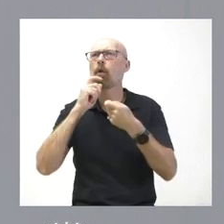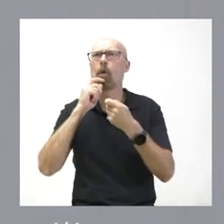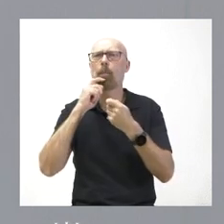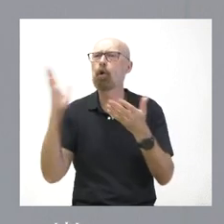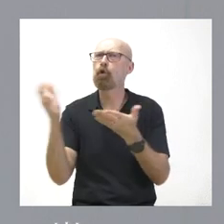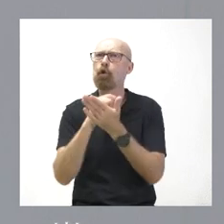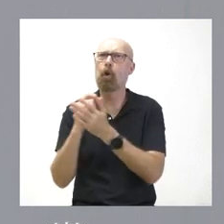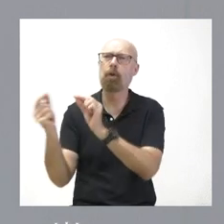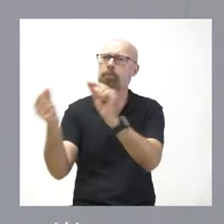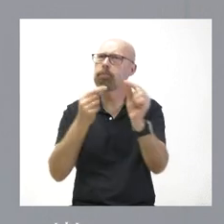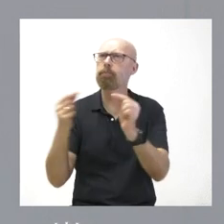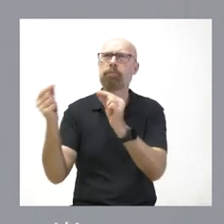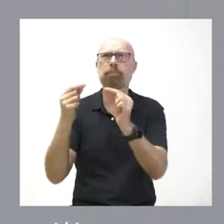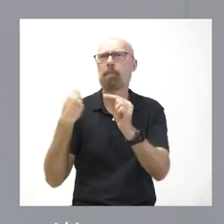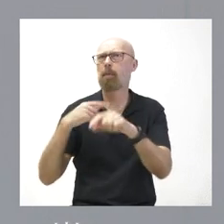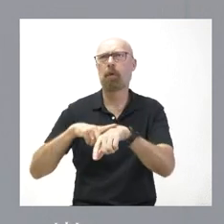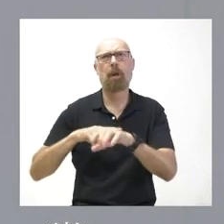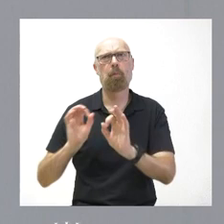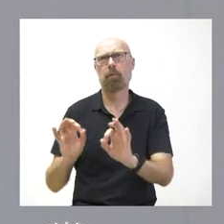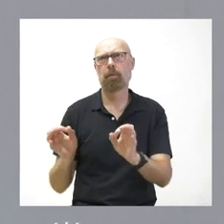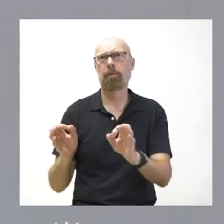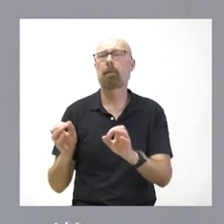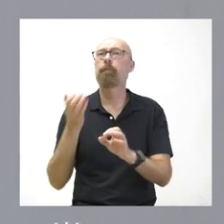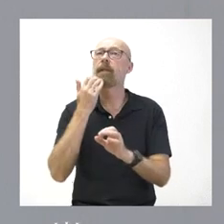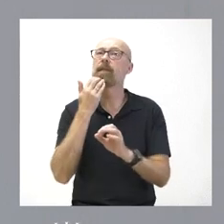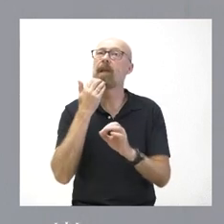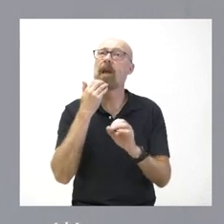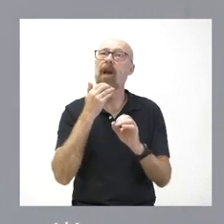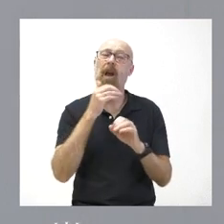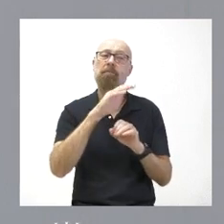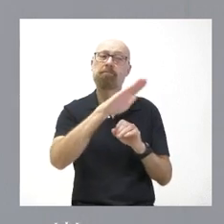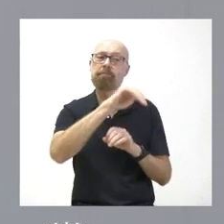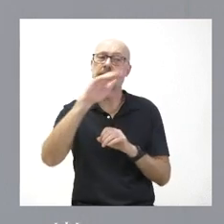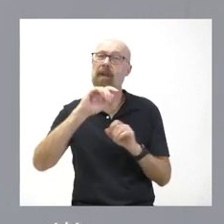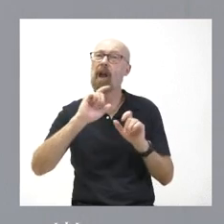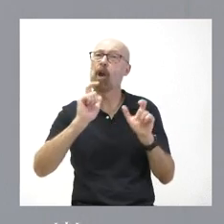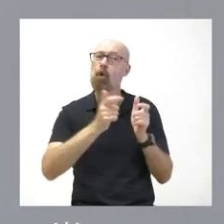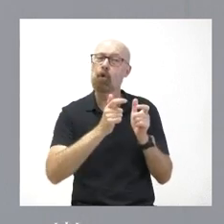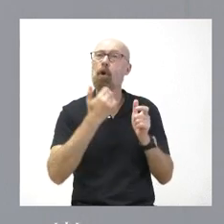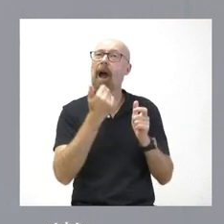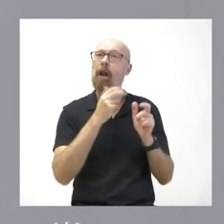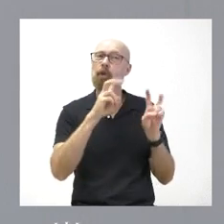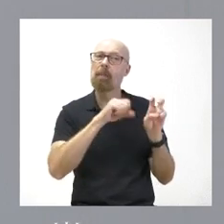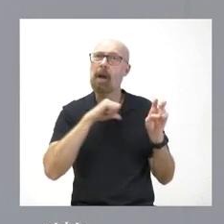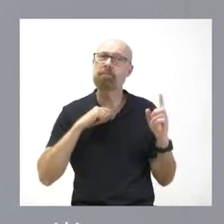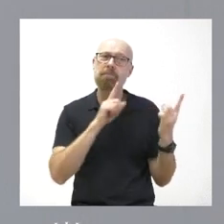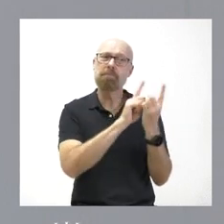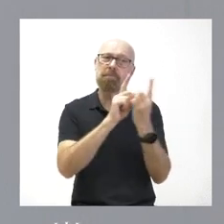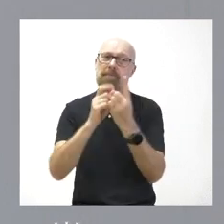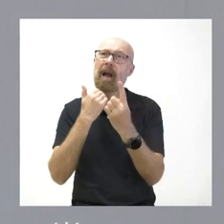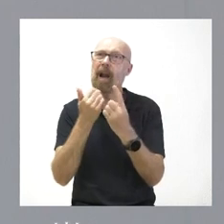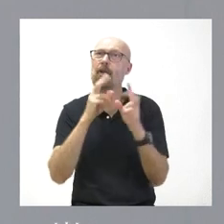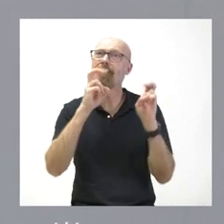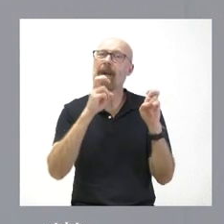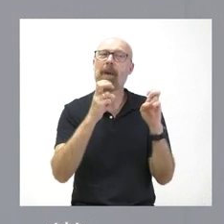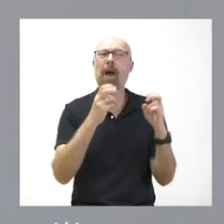todos lógicamente el que se convoquen reuniones bilaterales donde los presidentes puedan plantear asuntos que afectan estrictamente al ámbito